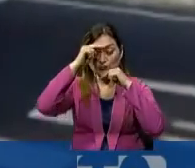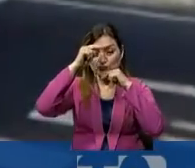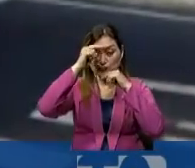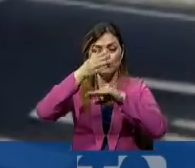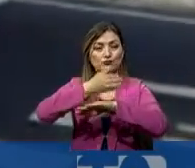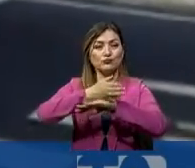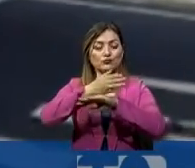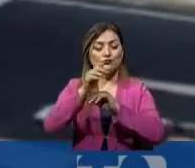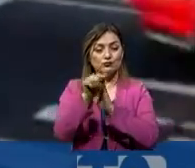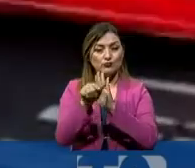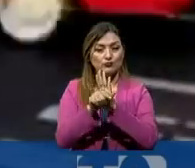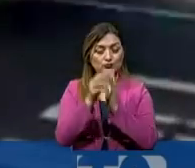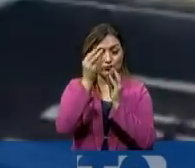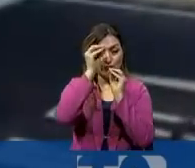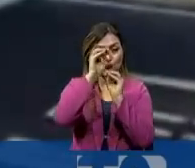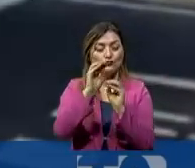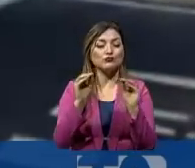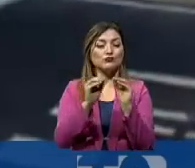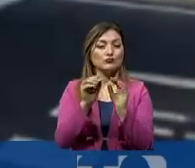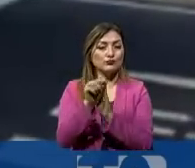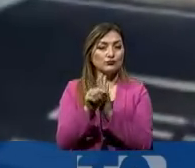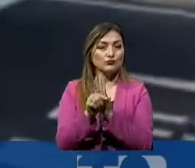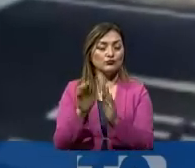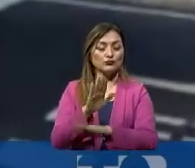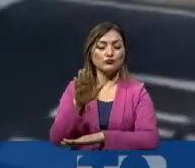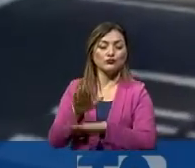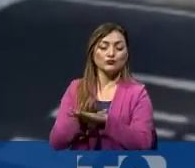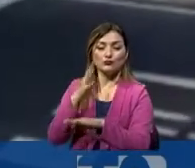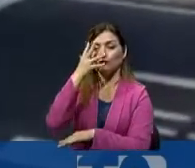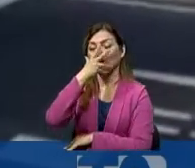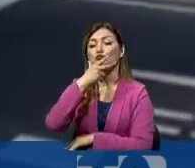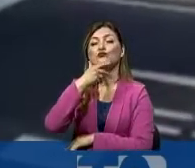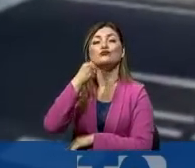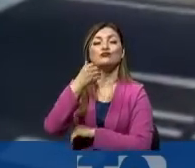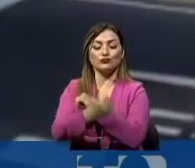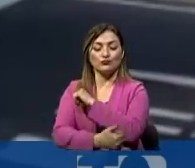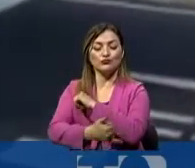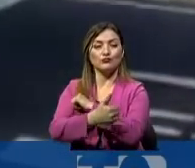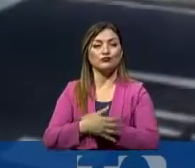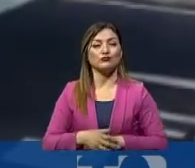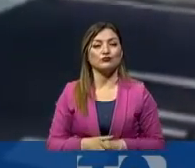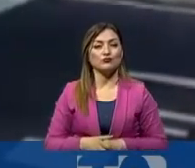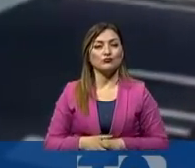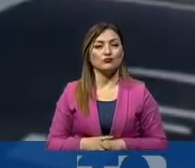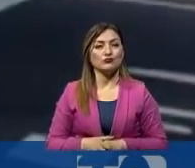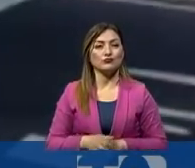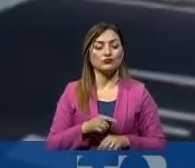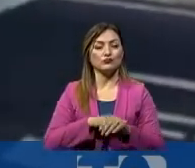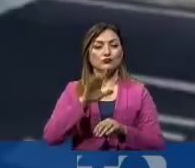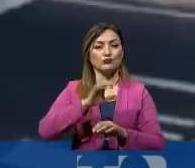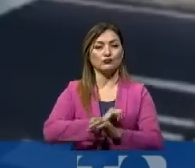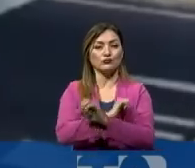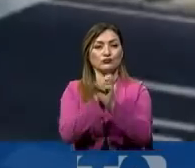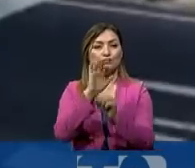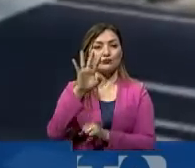emisiones les estaremos reportando un poco más también sobre este bello país. Aquí son exactamente las